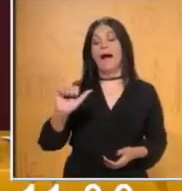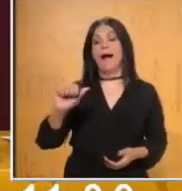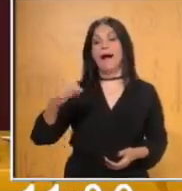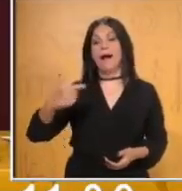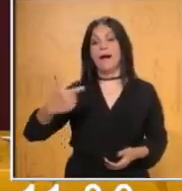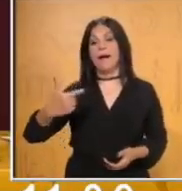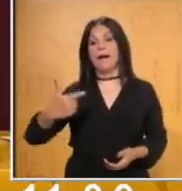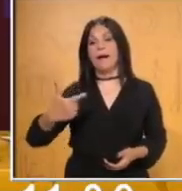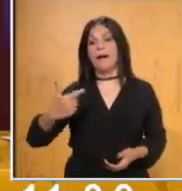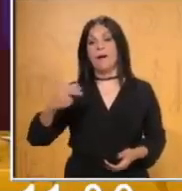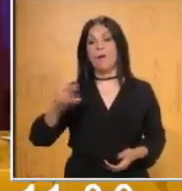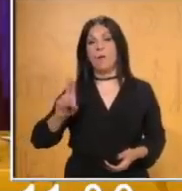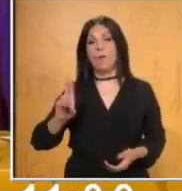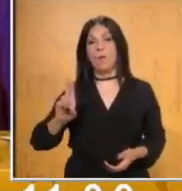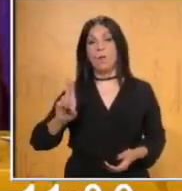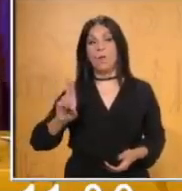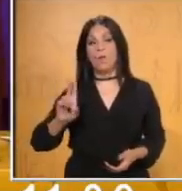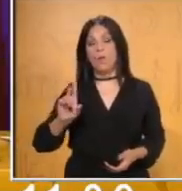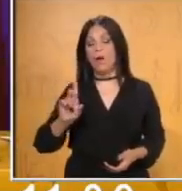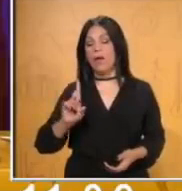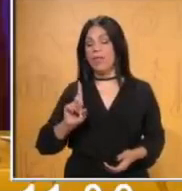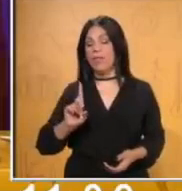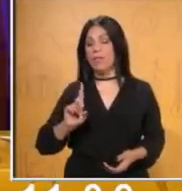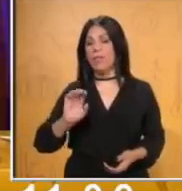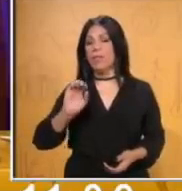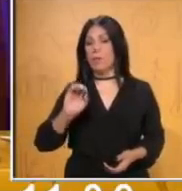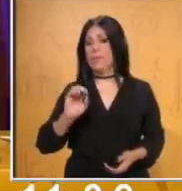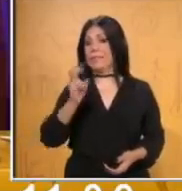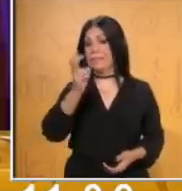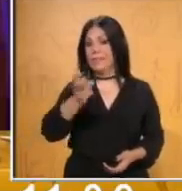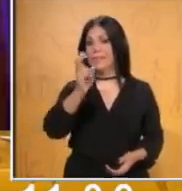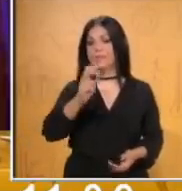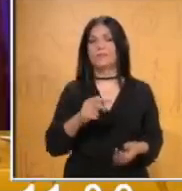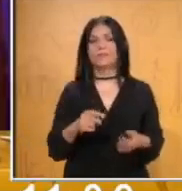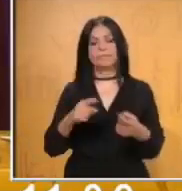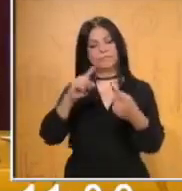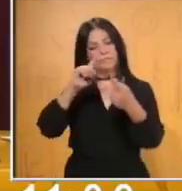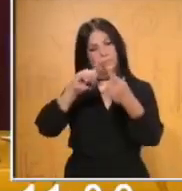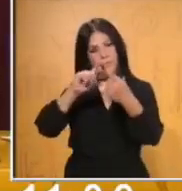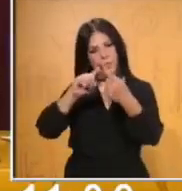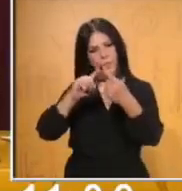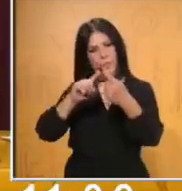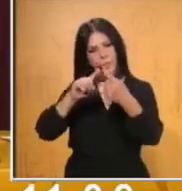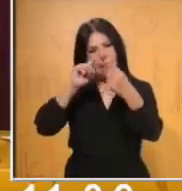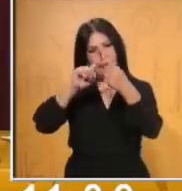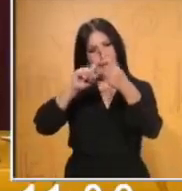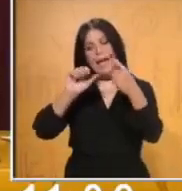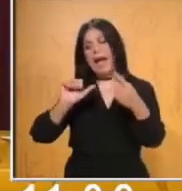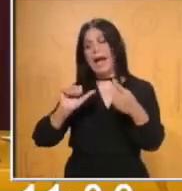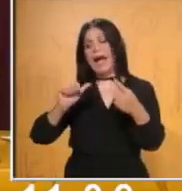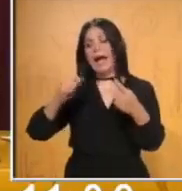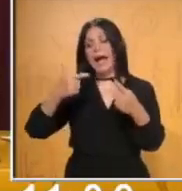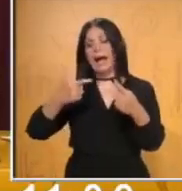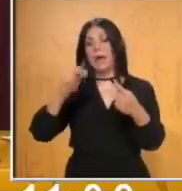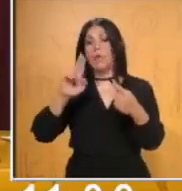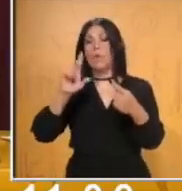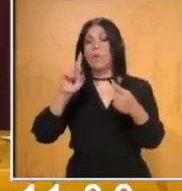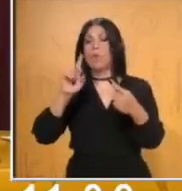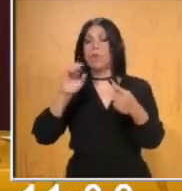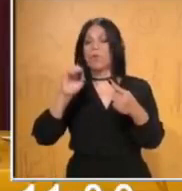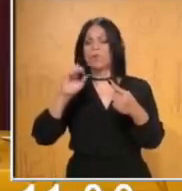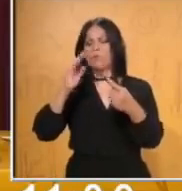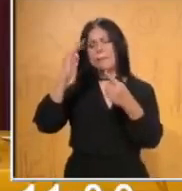agudo. Ok, entonces ya tenemos los ángulos menores a 90 grados, se llaman ángulos